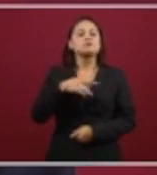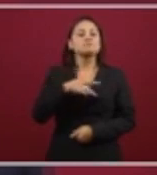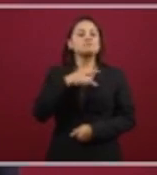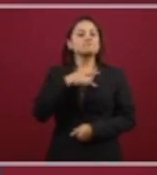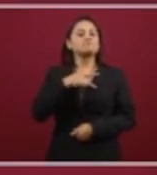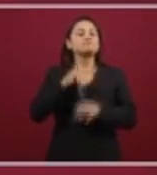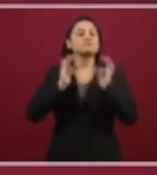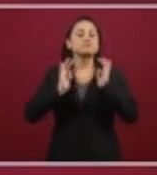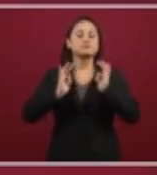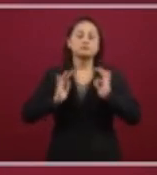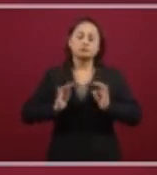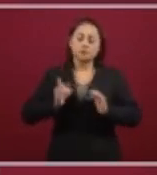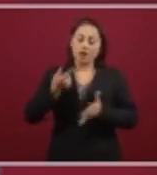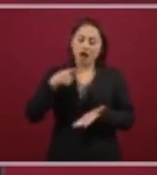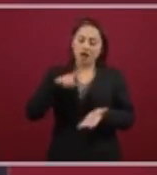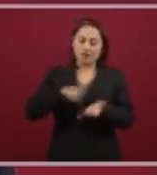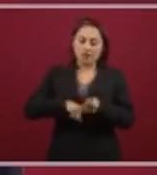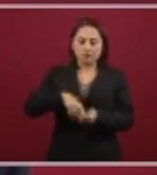moral, espiritual.